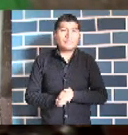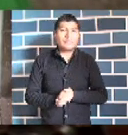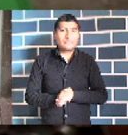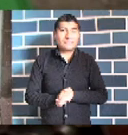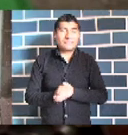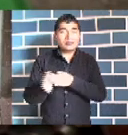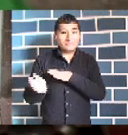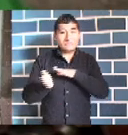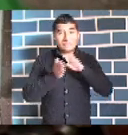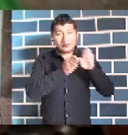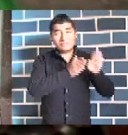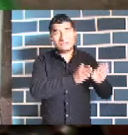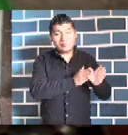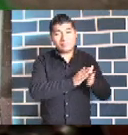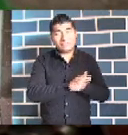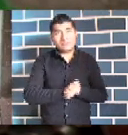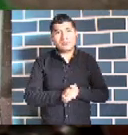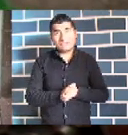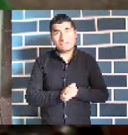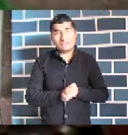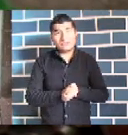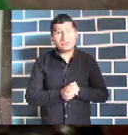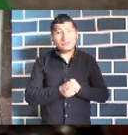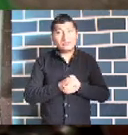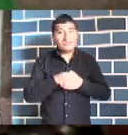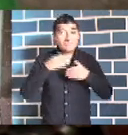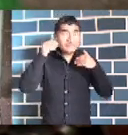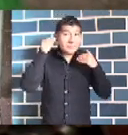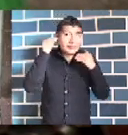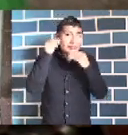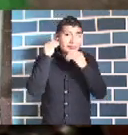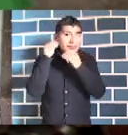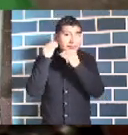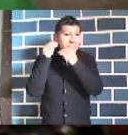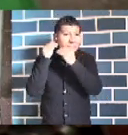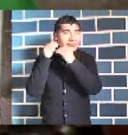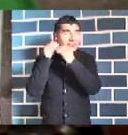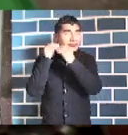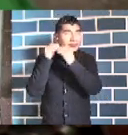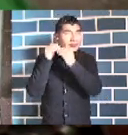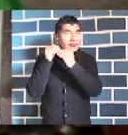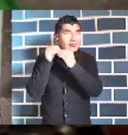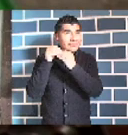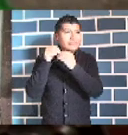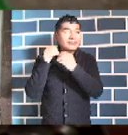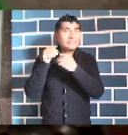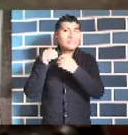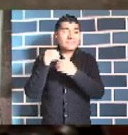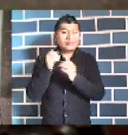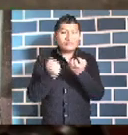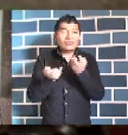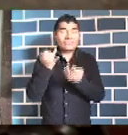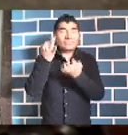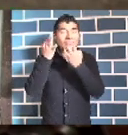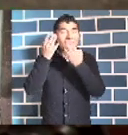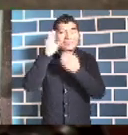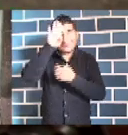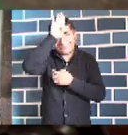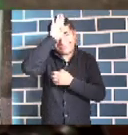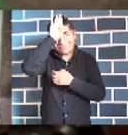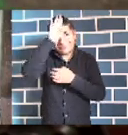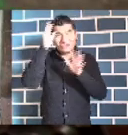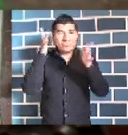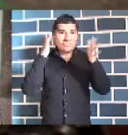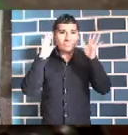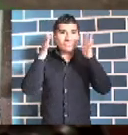por otro lado ante la cercanía del sínodo de la amazonía me